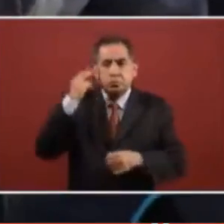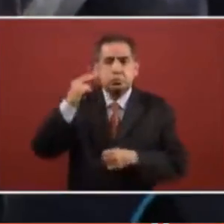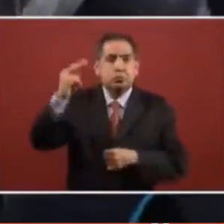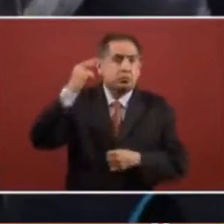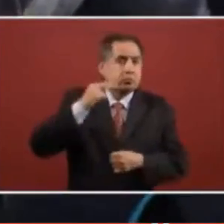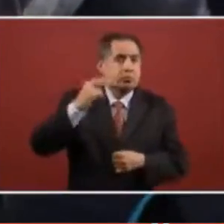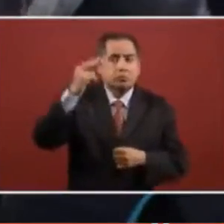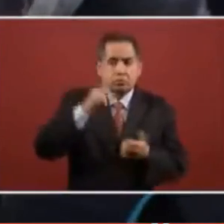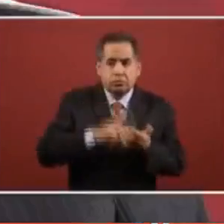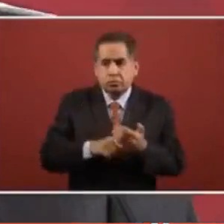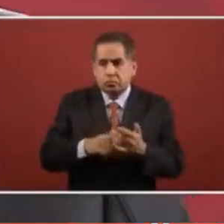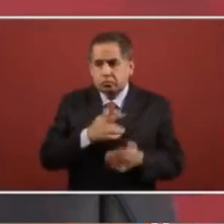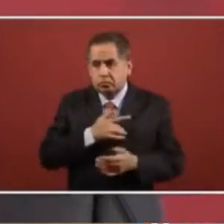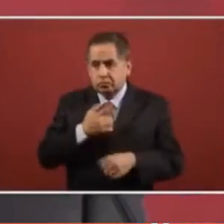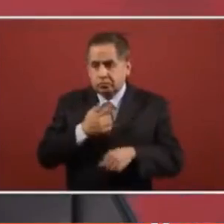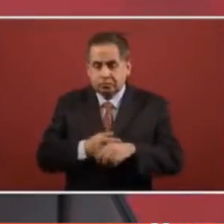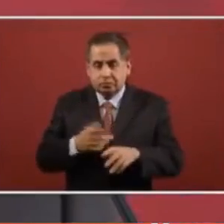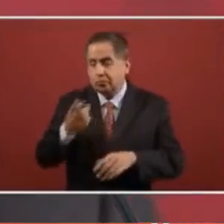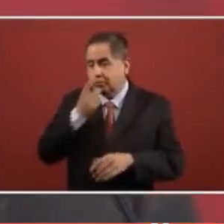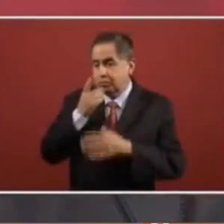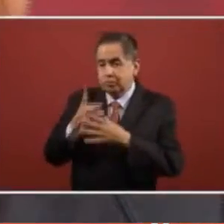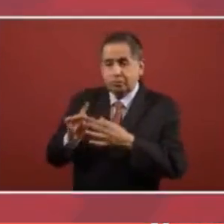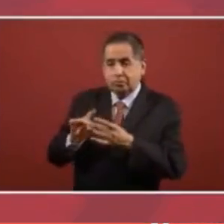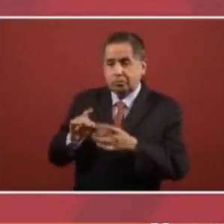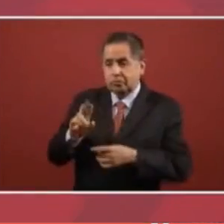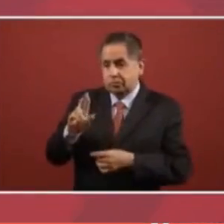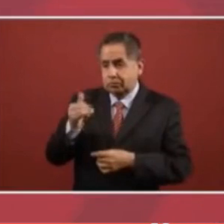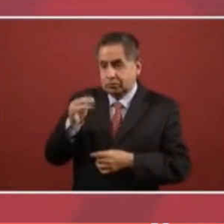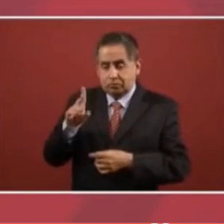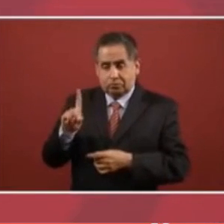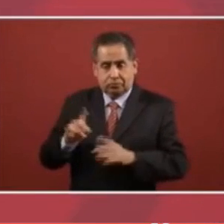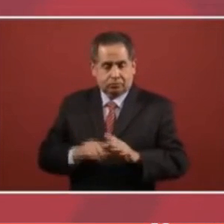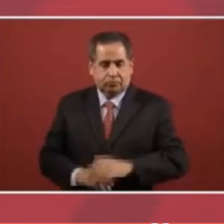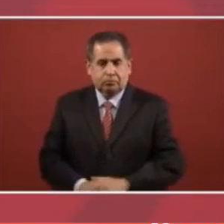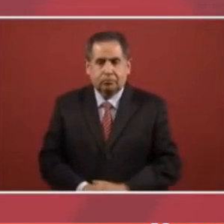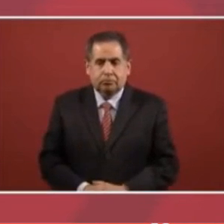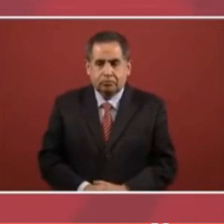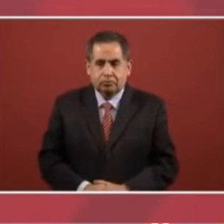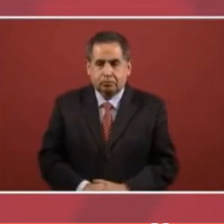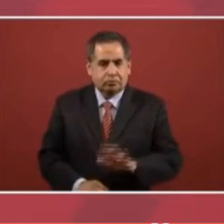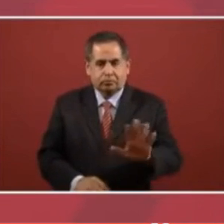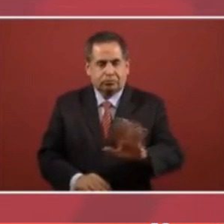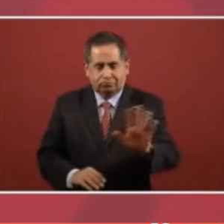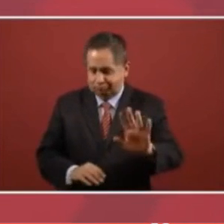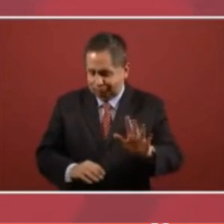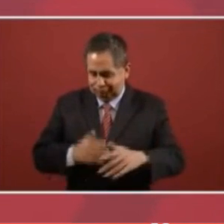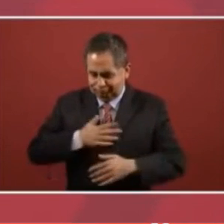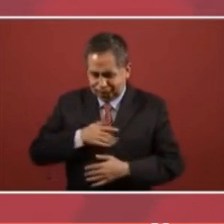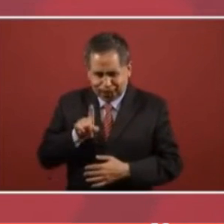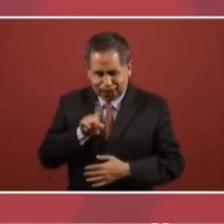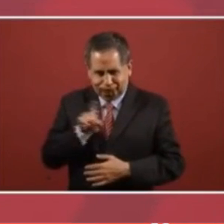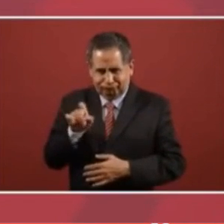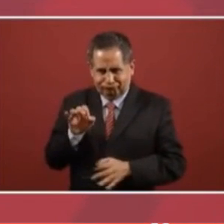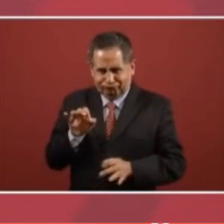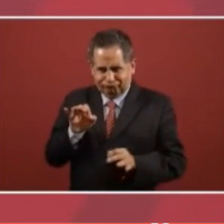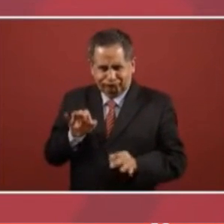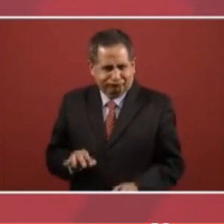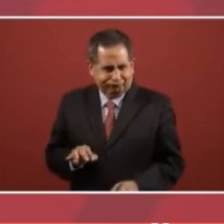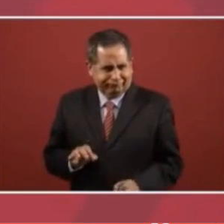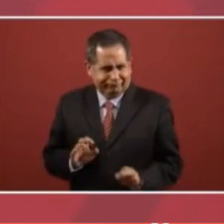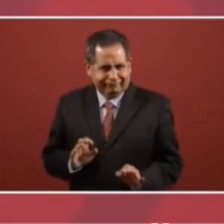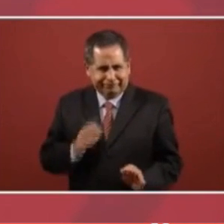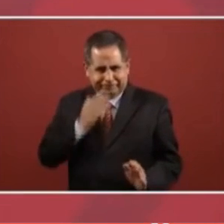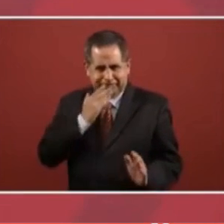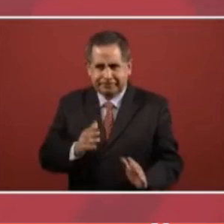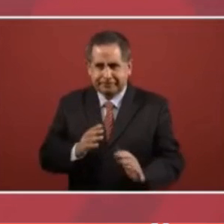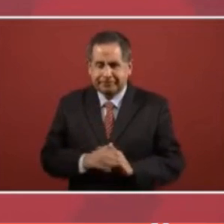en la Ciudad de México, hoy lanza una columna afirmando que el presidente Andrés Manuel López Obrador no hace viajes, vuelos